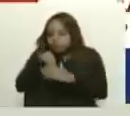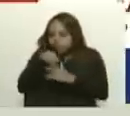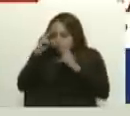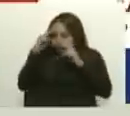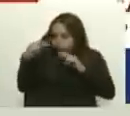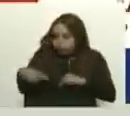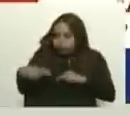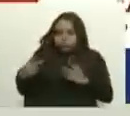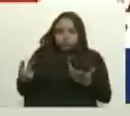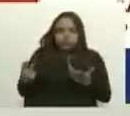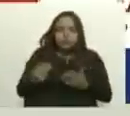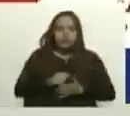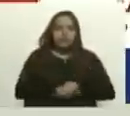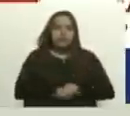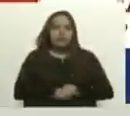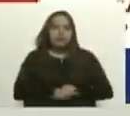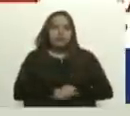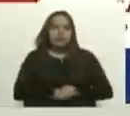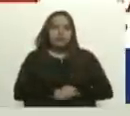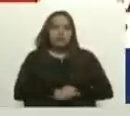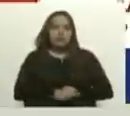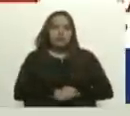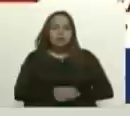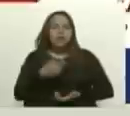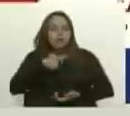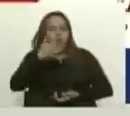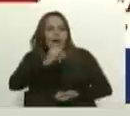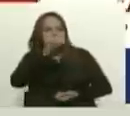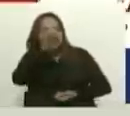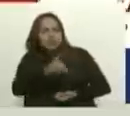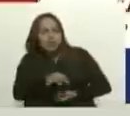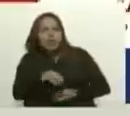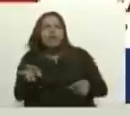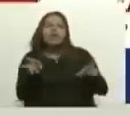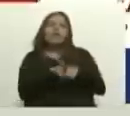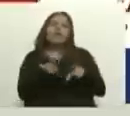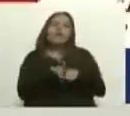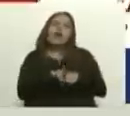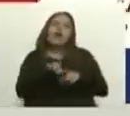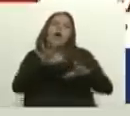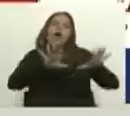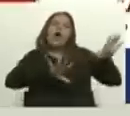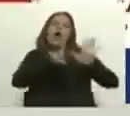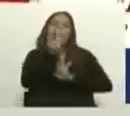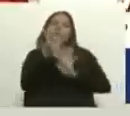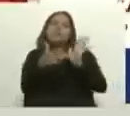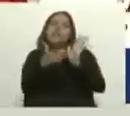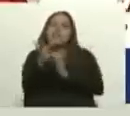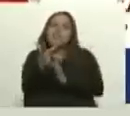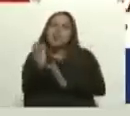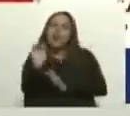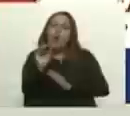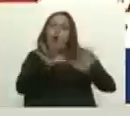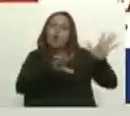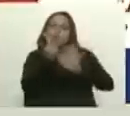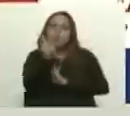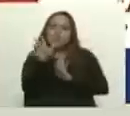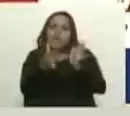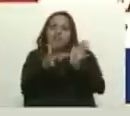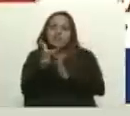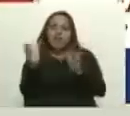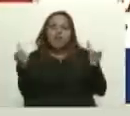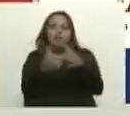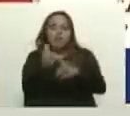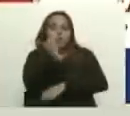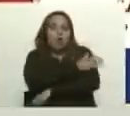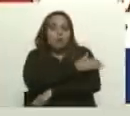Va a ocurrir, Freddy, va a ocurrir, como el 11 de abril, el 12 de abril, que la oposición golpista quitó